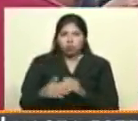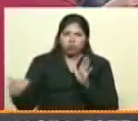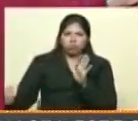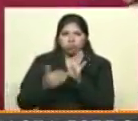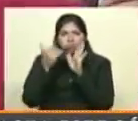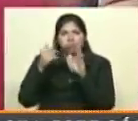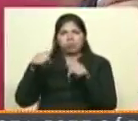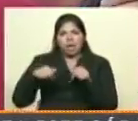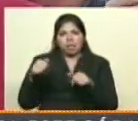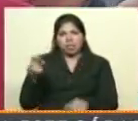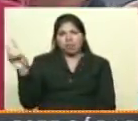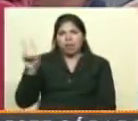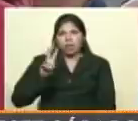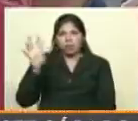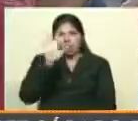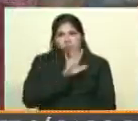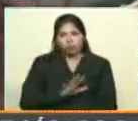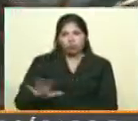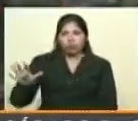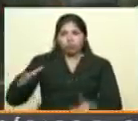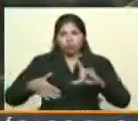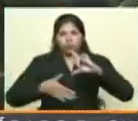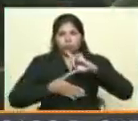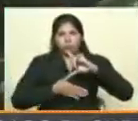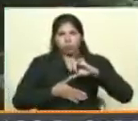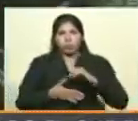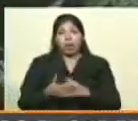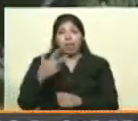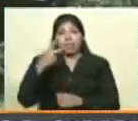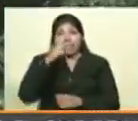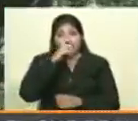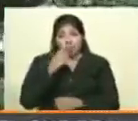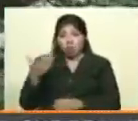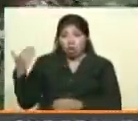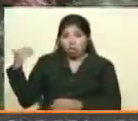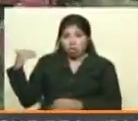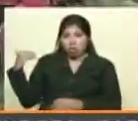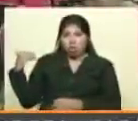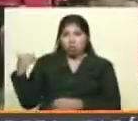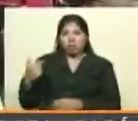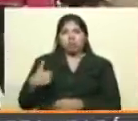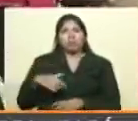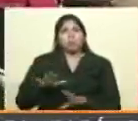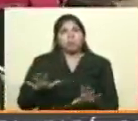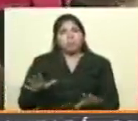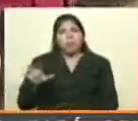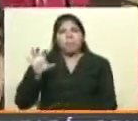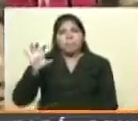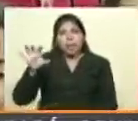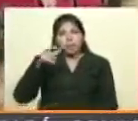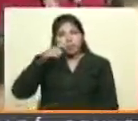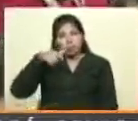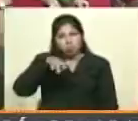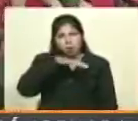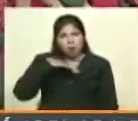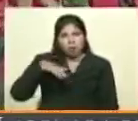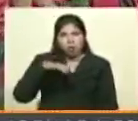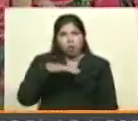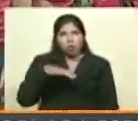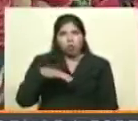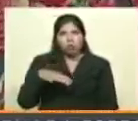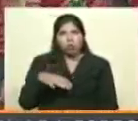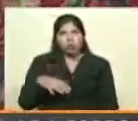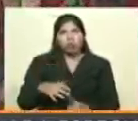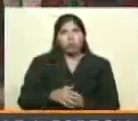las libertadoras de todo este continente. Hace 3 años, nuestra patria, nuestro pueblo, solo por